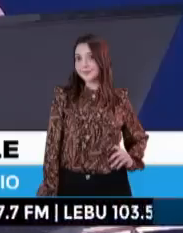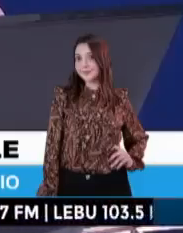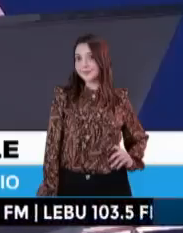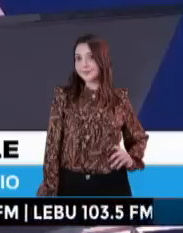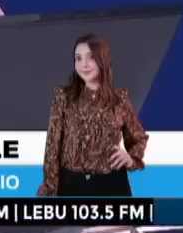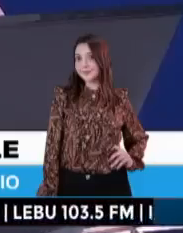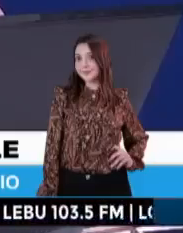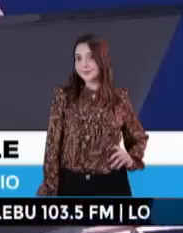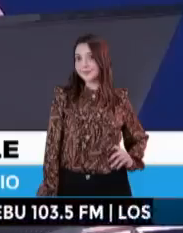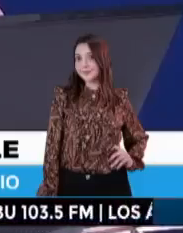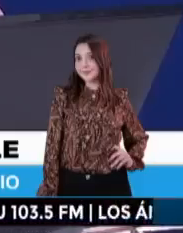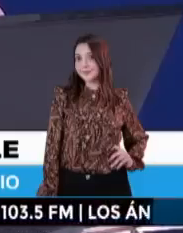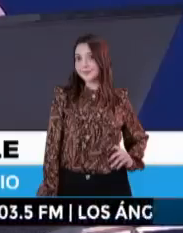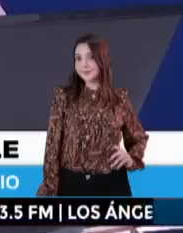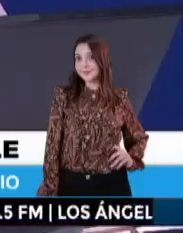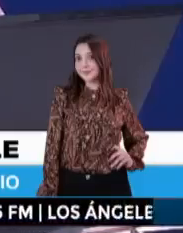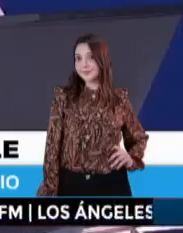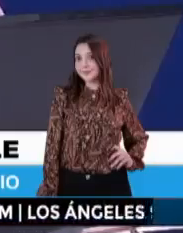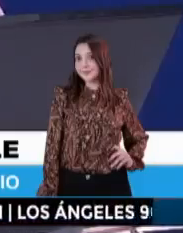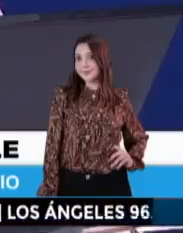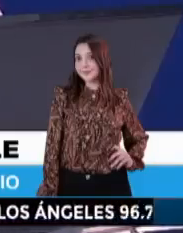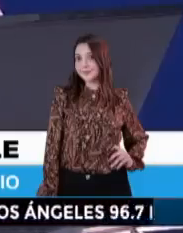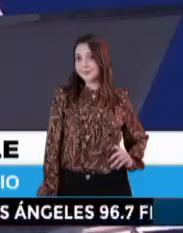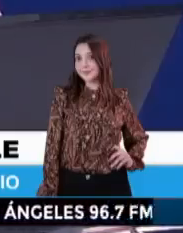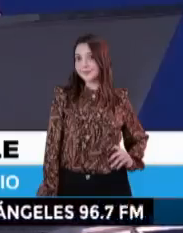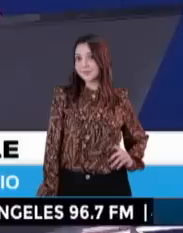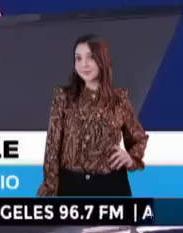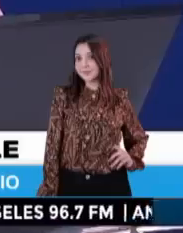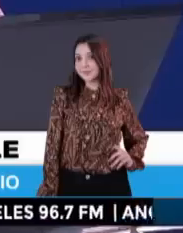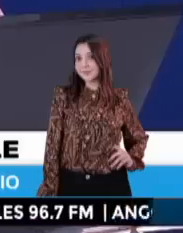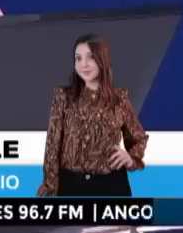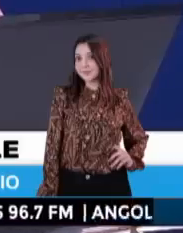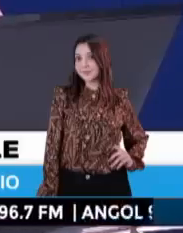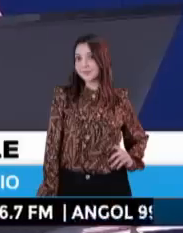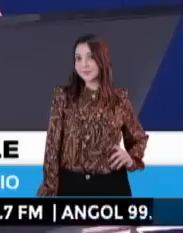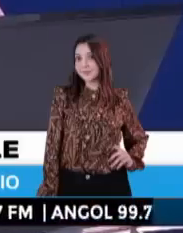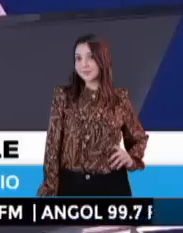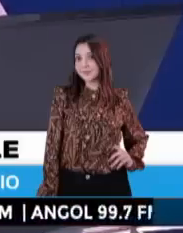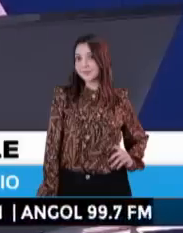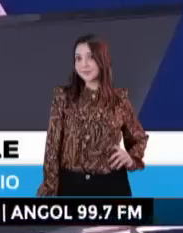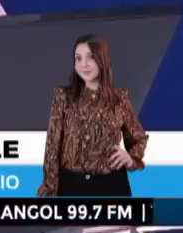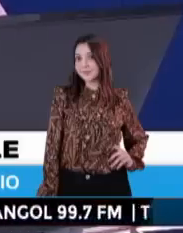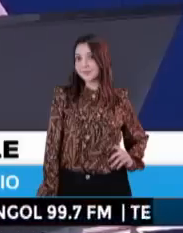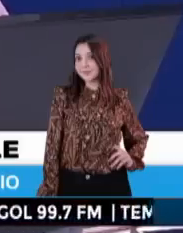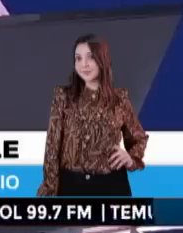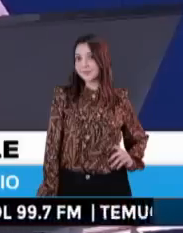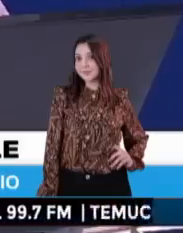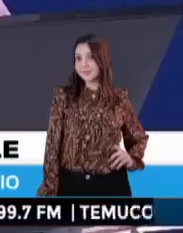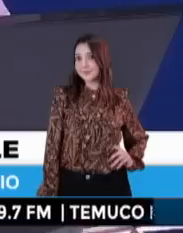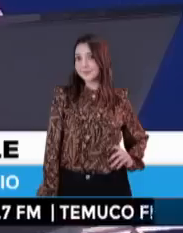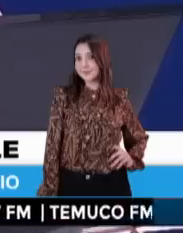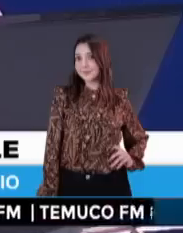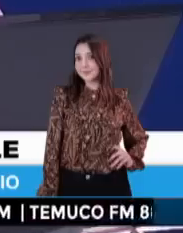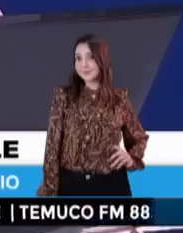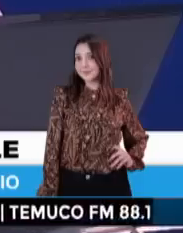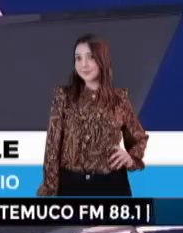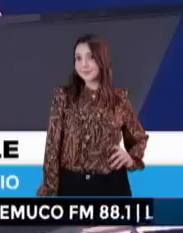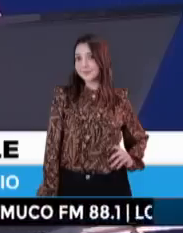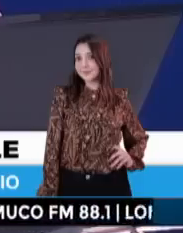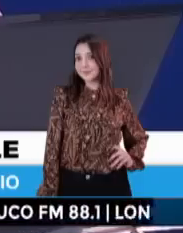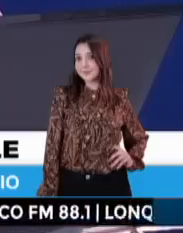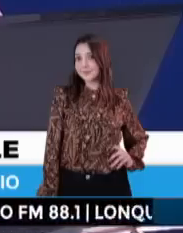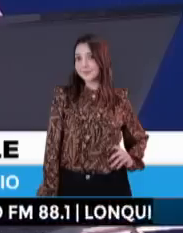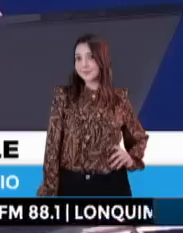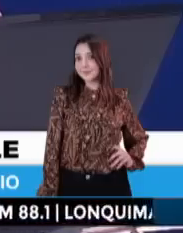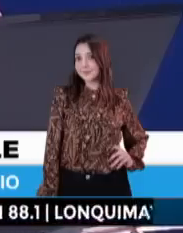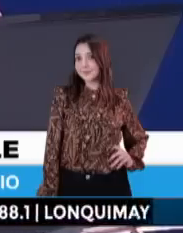para realizar determinado tipo de comunicaciones que comprometen la seguridad del Estado. Lo quinto es que no se sabe hasta